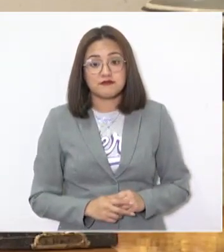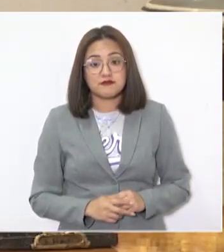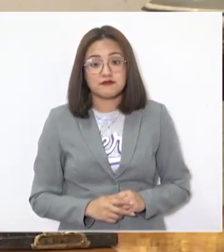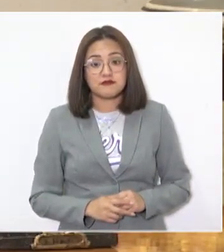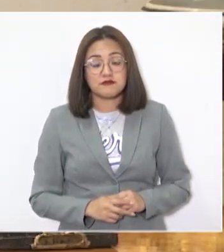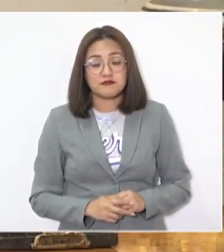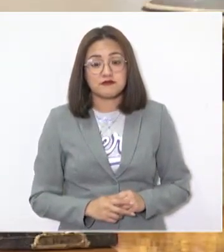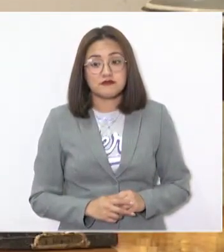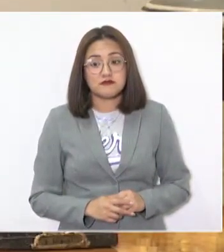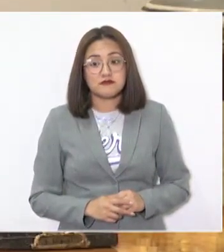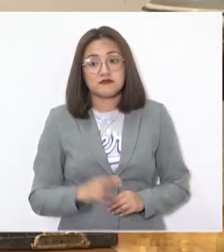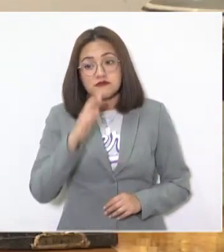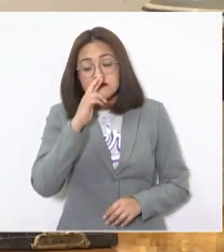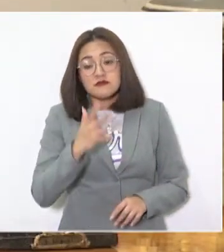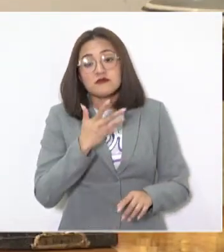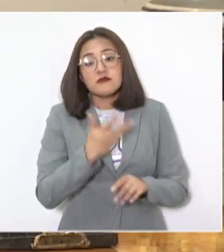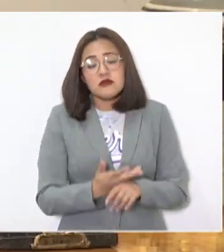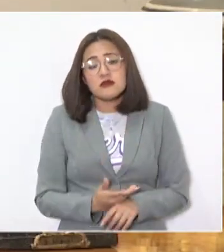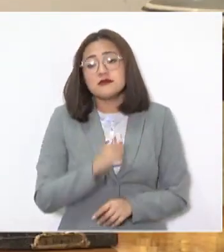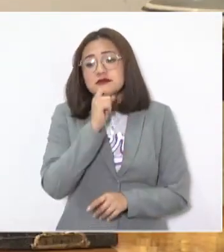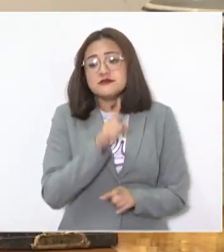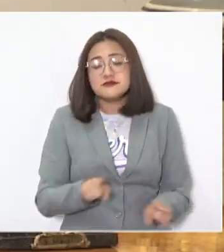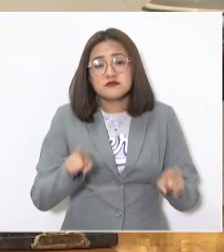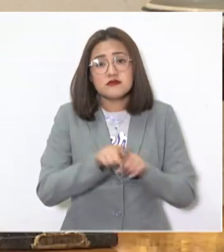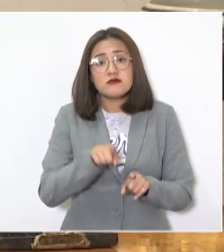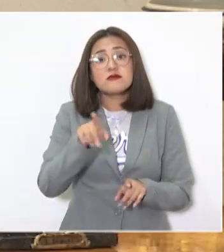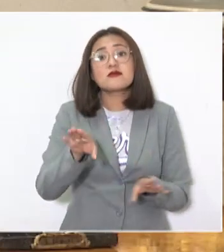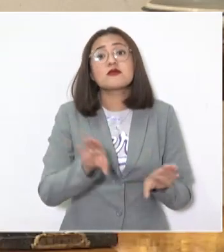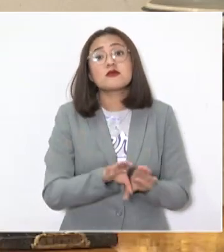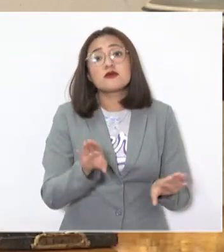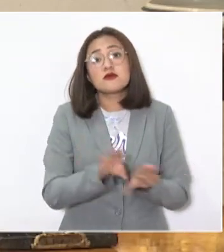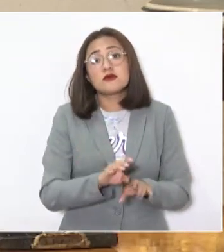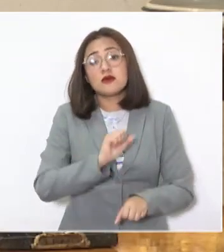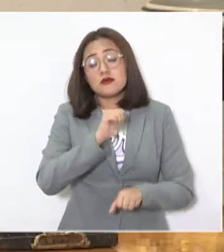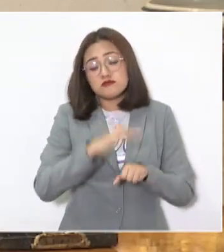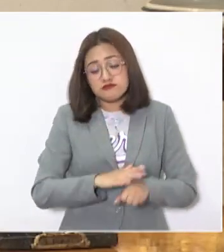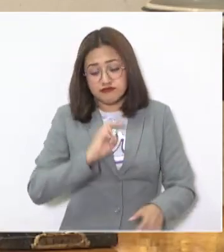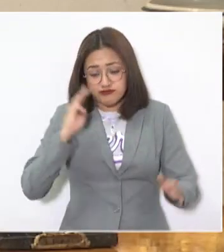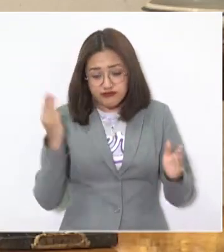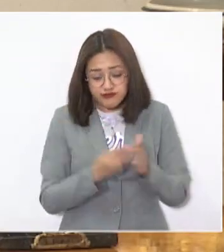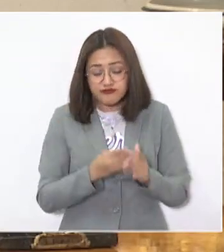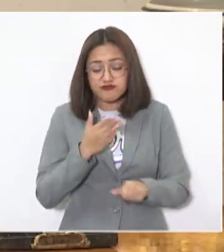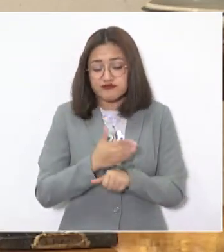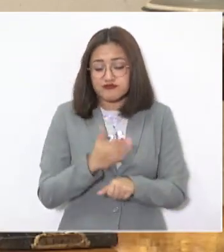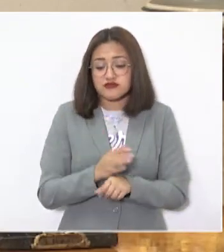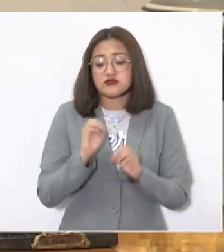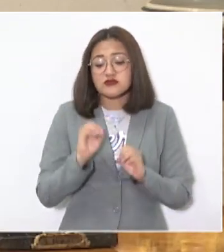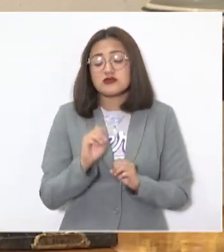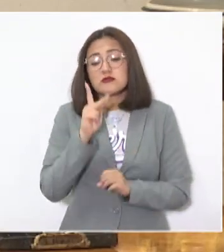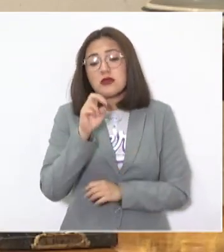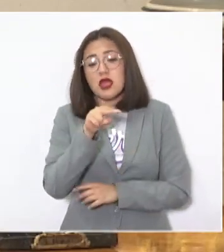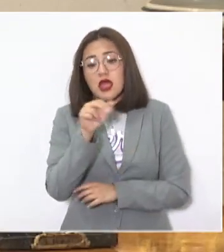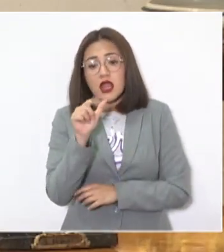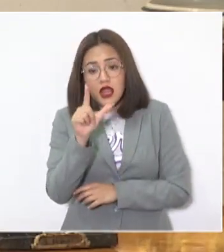Las responsabilidades administrativas y penales, se llevaron información,